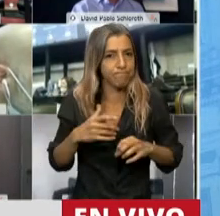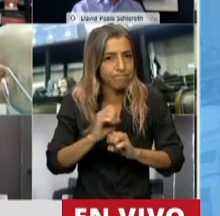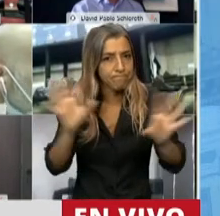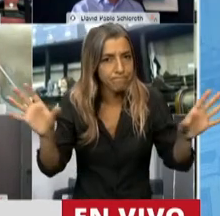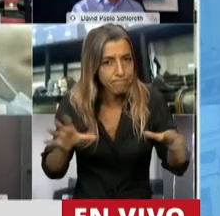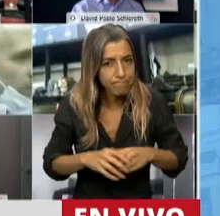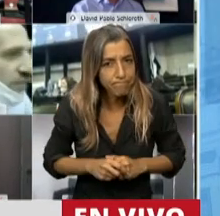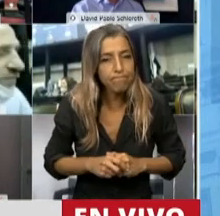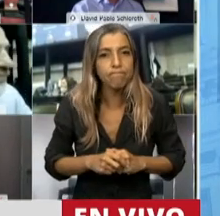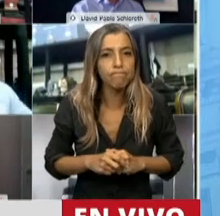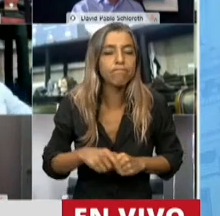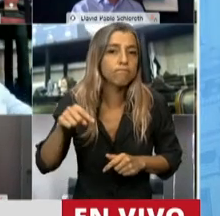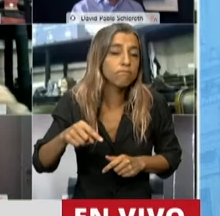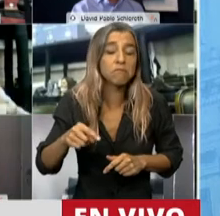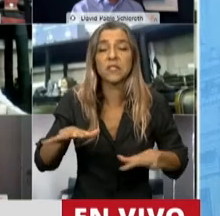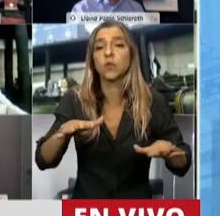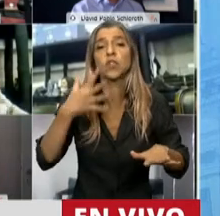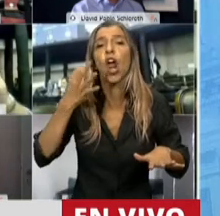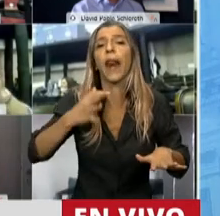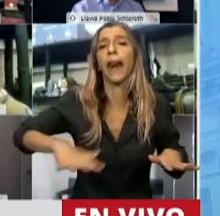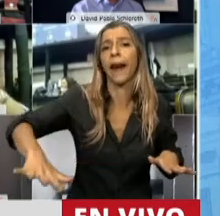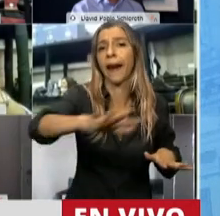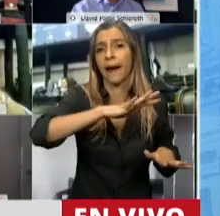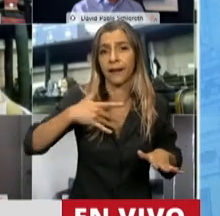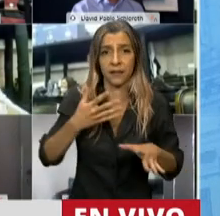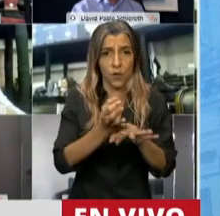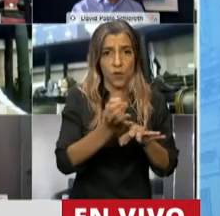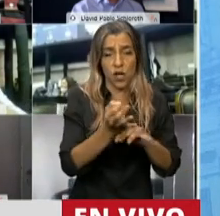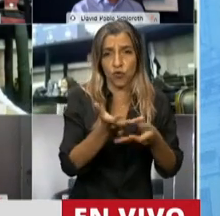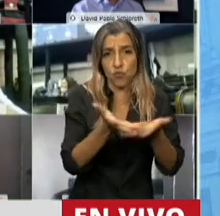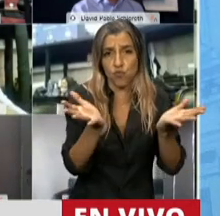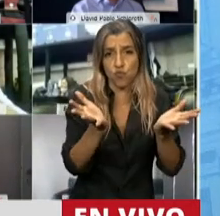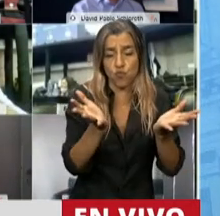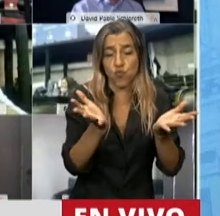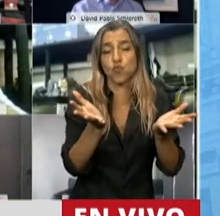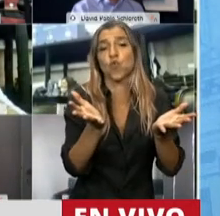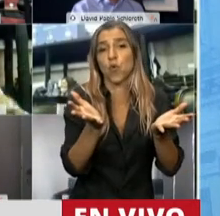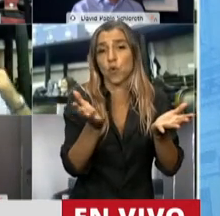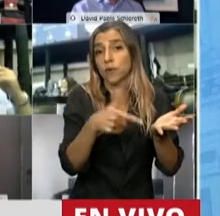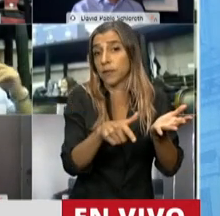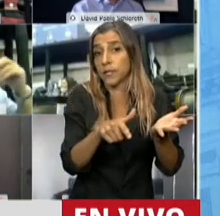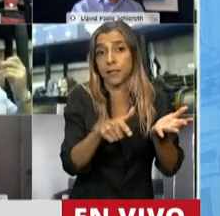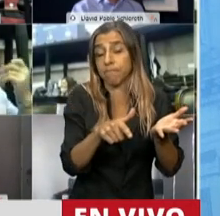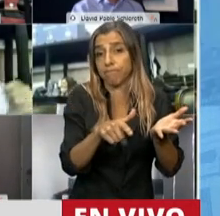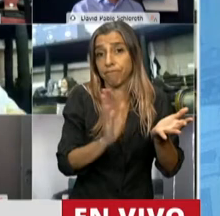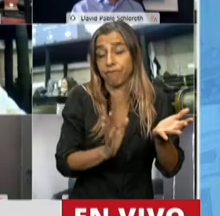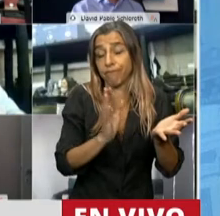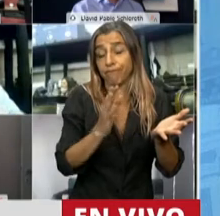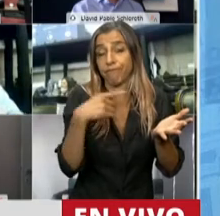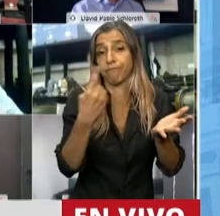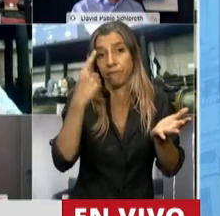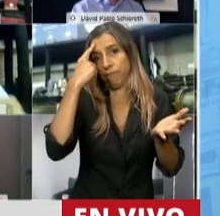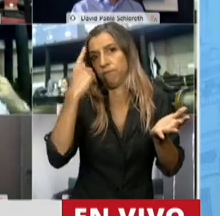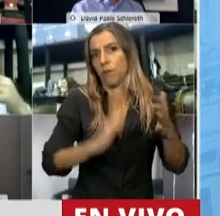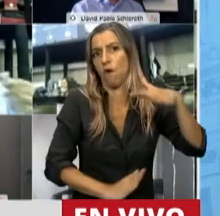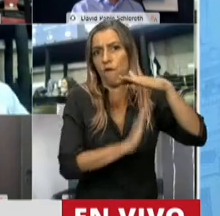Partimos de una realidad que es incuestionable, que es que la educación pública debiera ser una prioridad, pero que